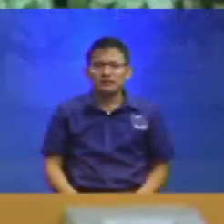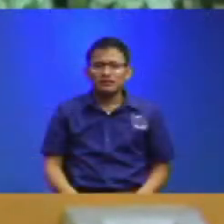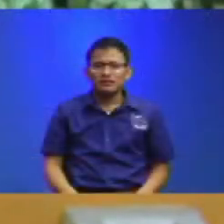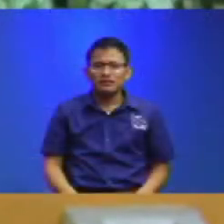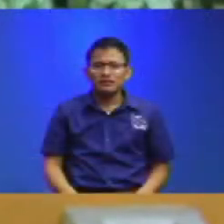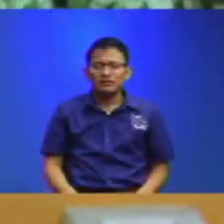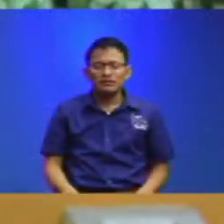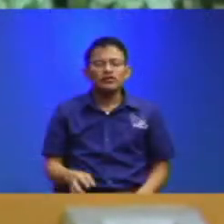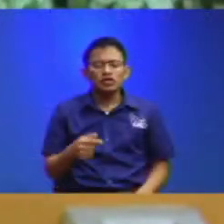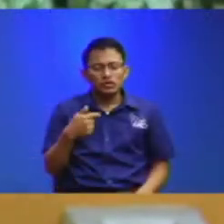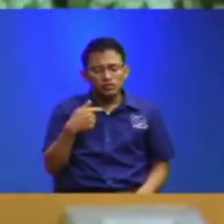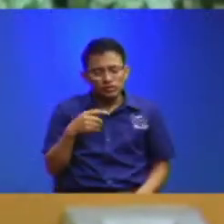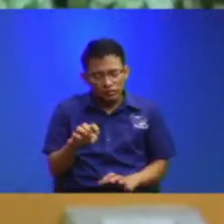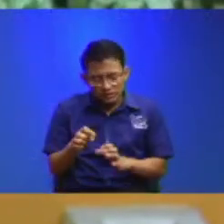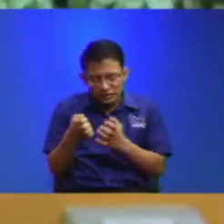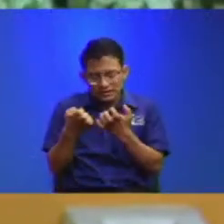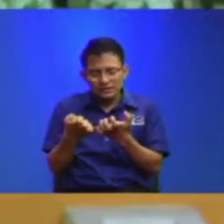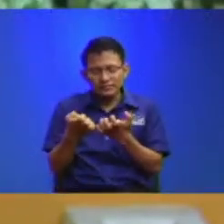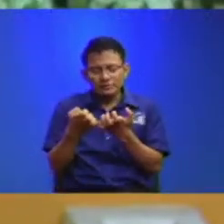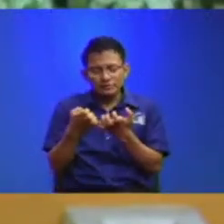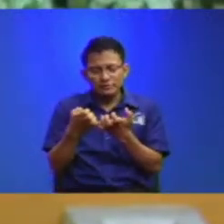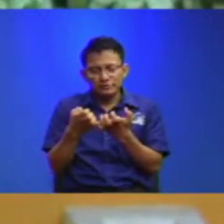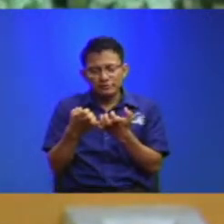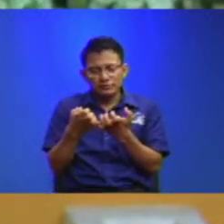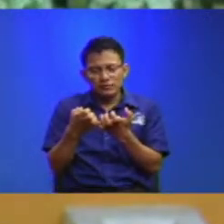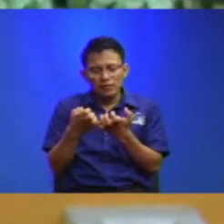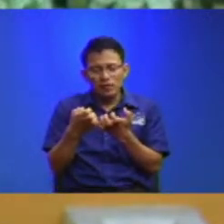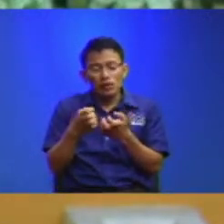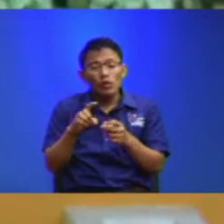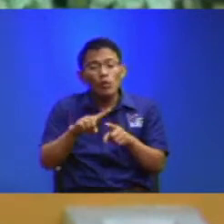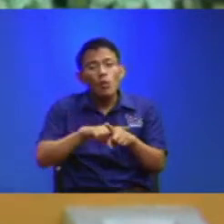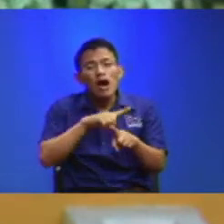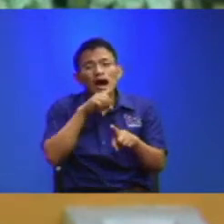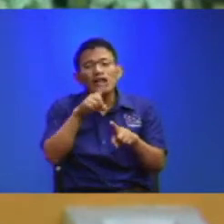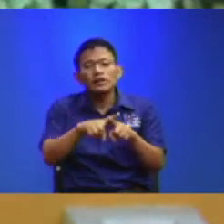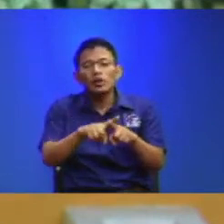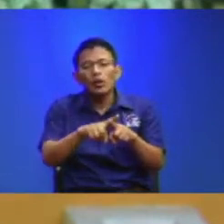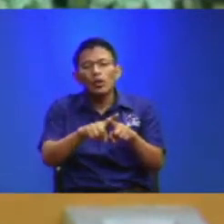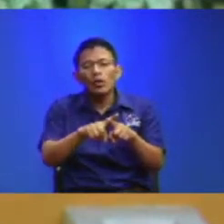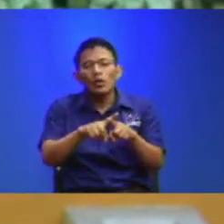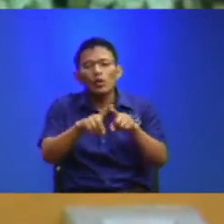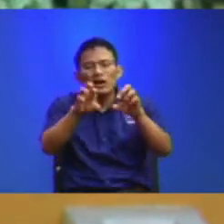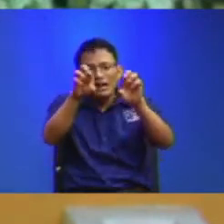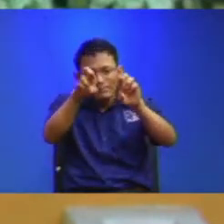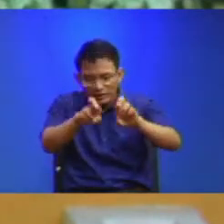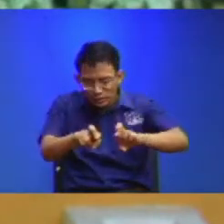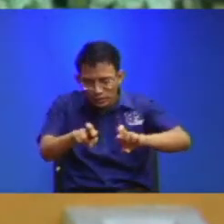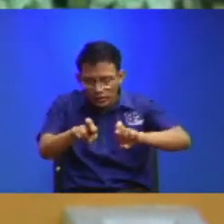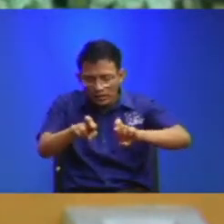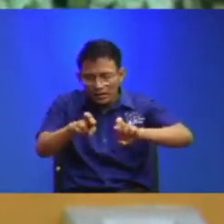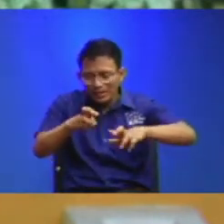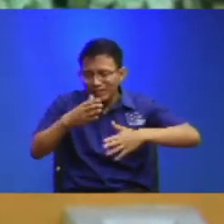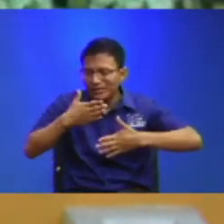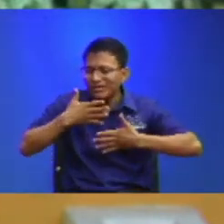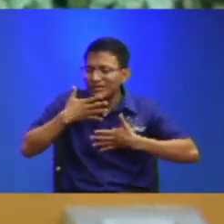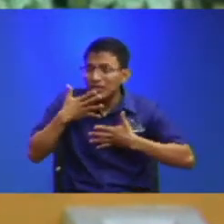yo tendría que decirle que cuando uno le teme al hombre,